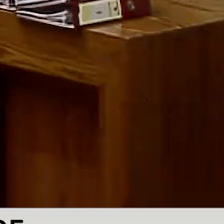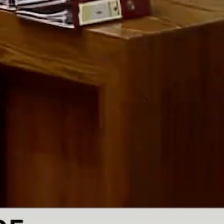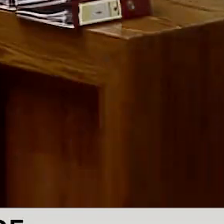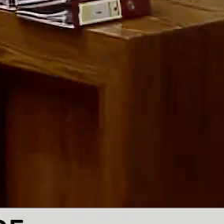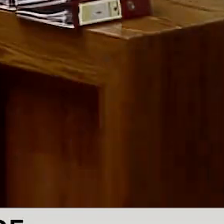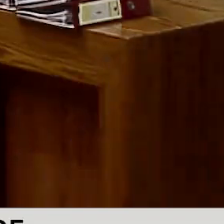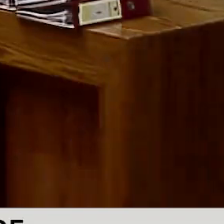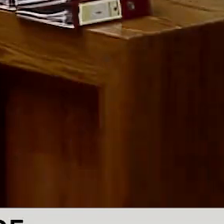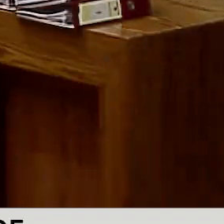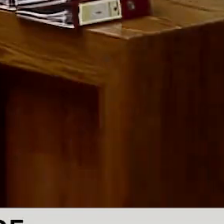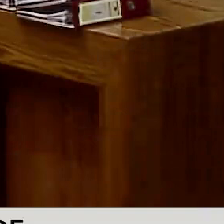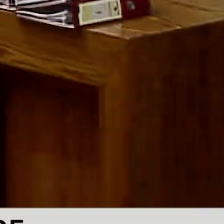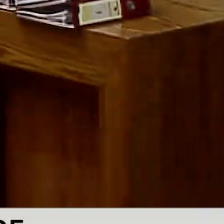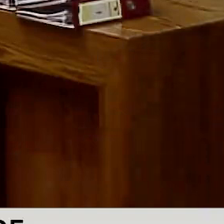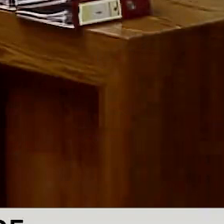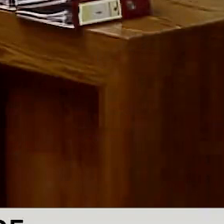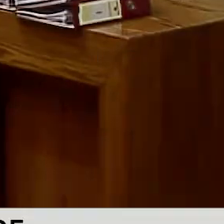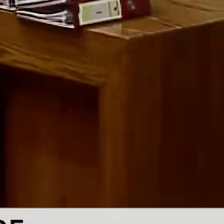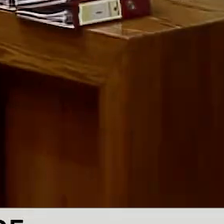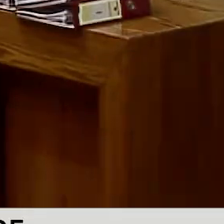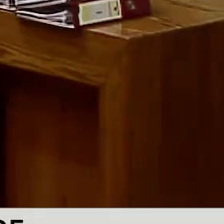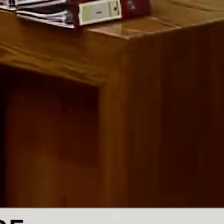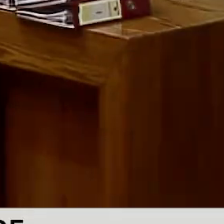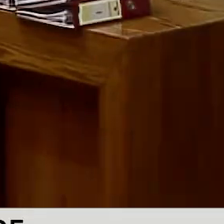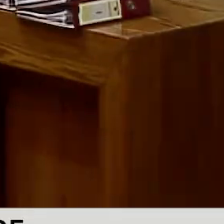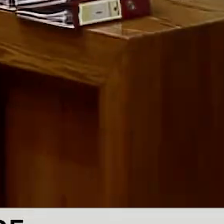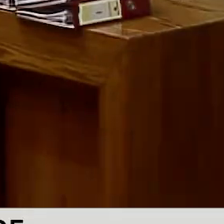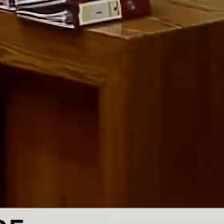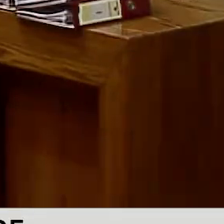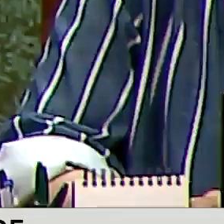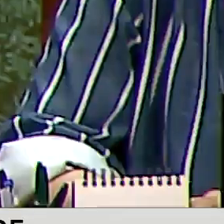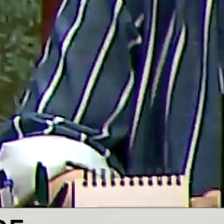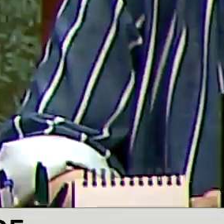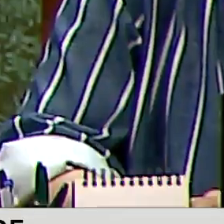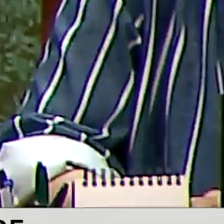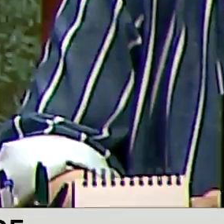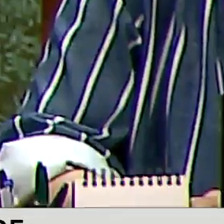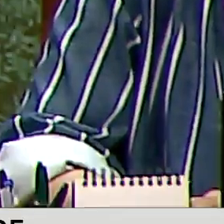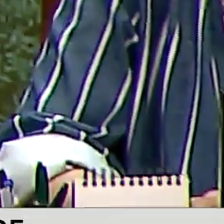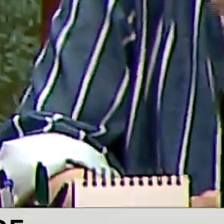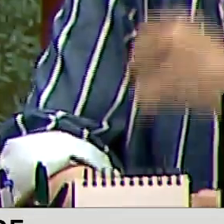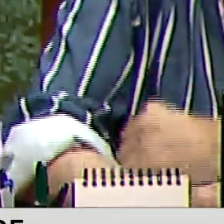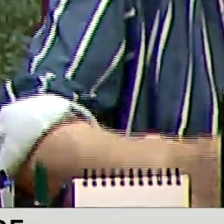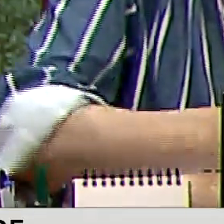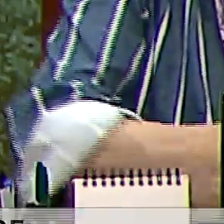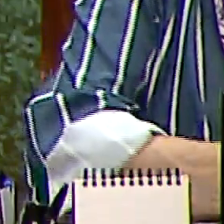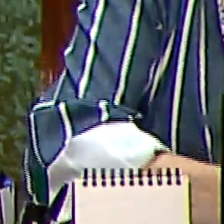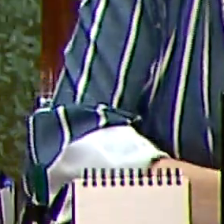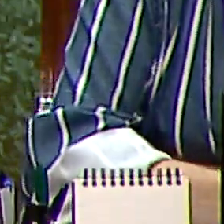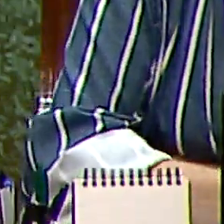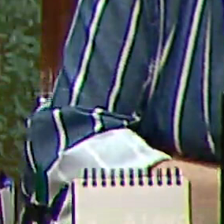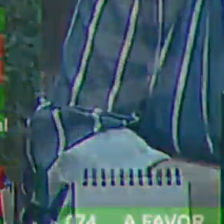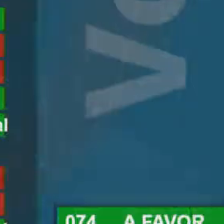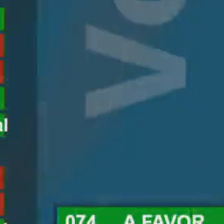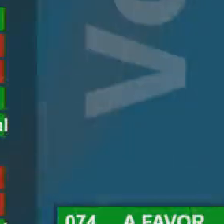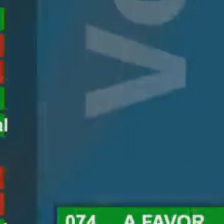diputados diputada Romero resultado de la votación por la afirmativa